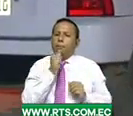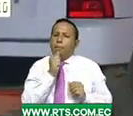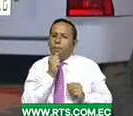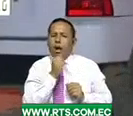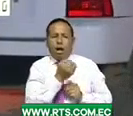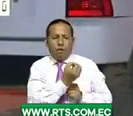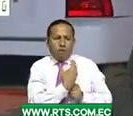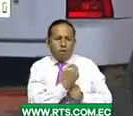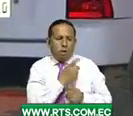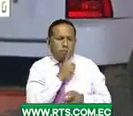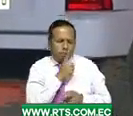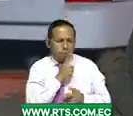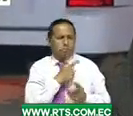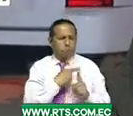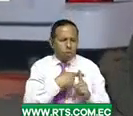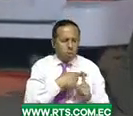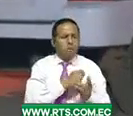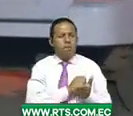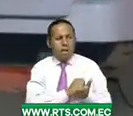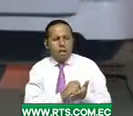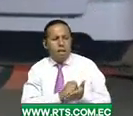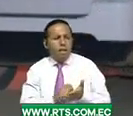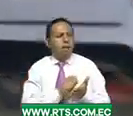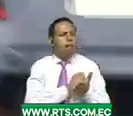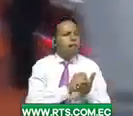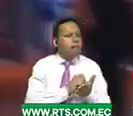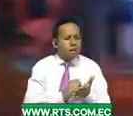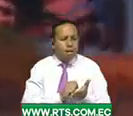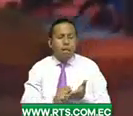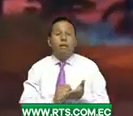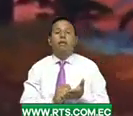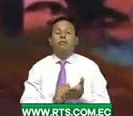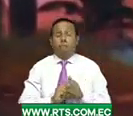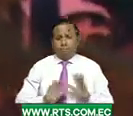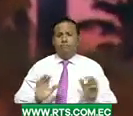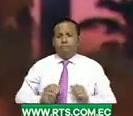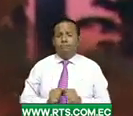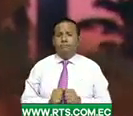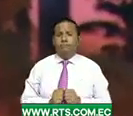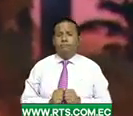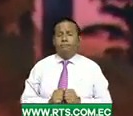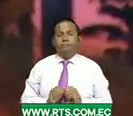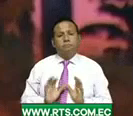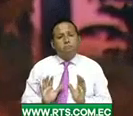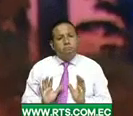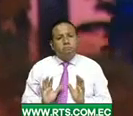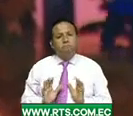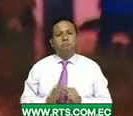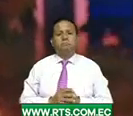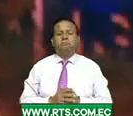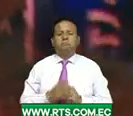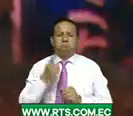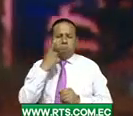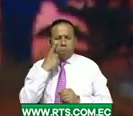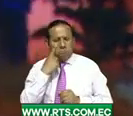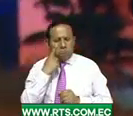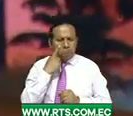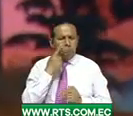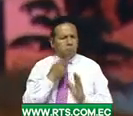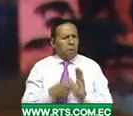anónima comenzar a tratar de saber qué exactamente ocurrió en este sitio.